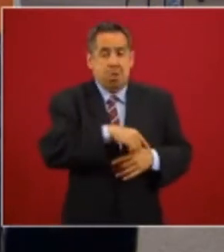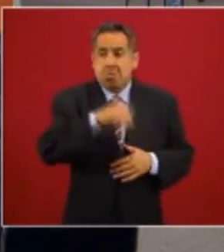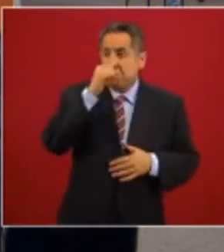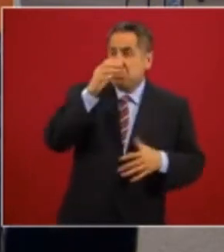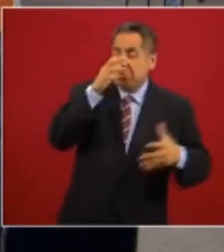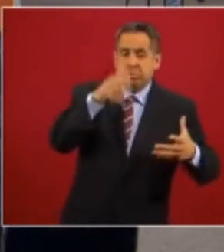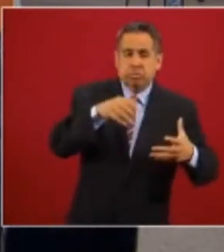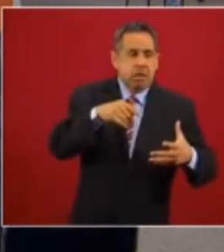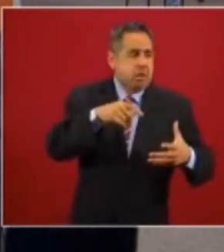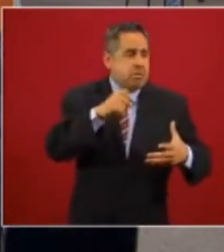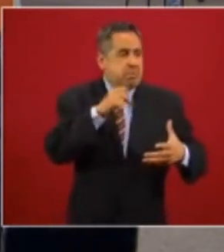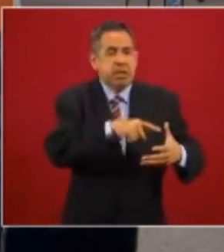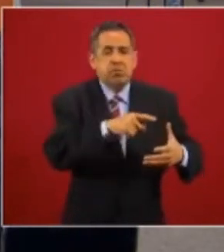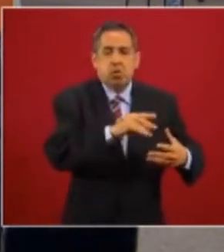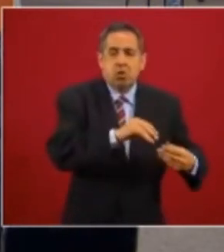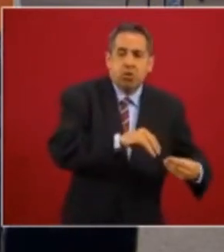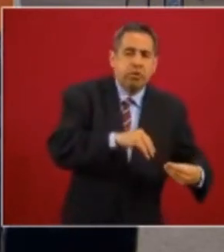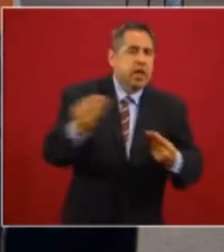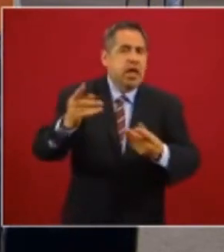entregaron agua